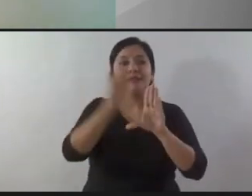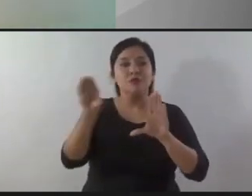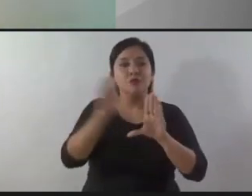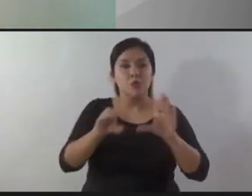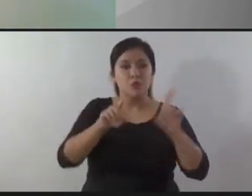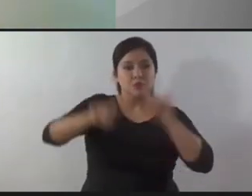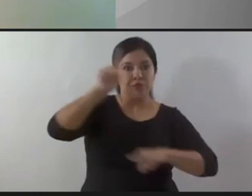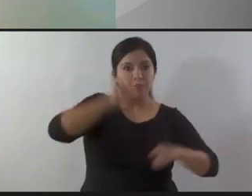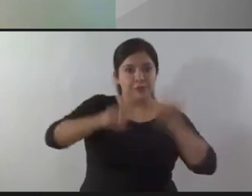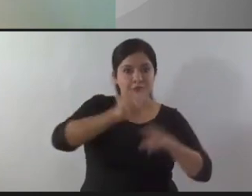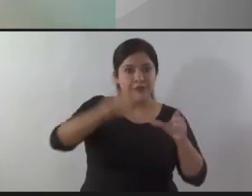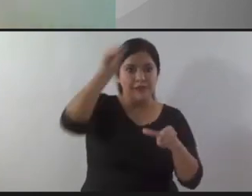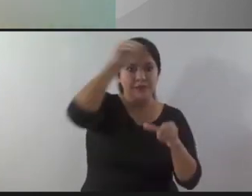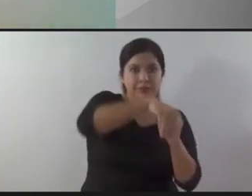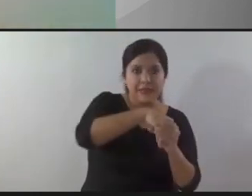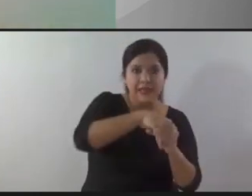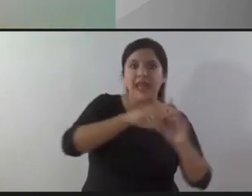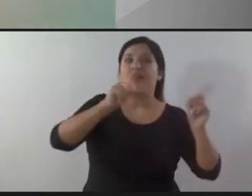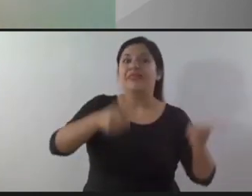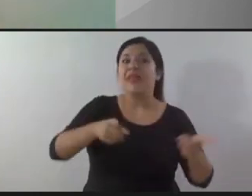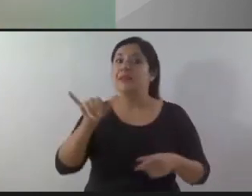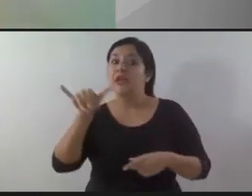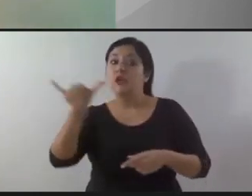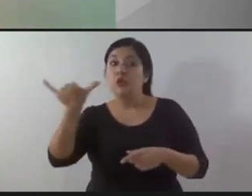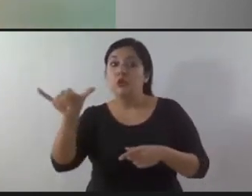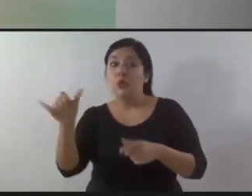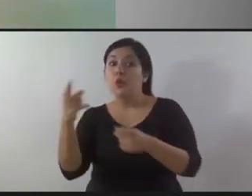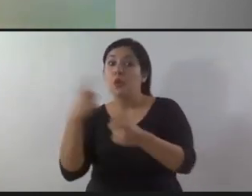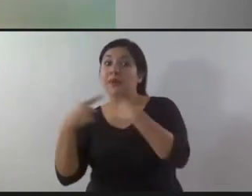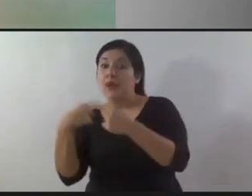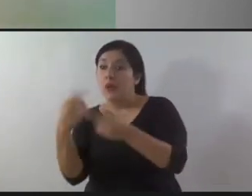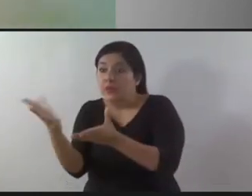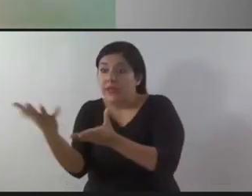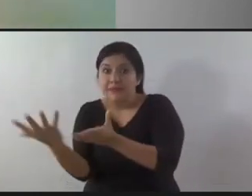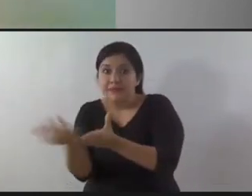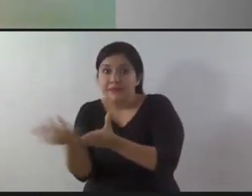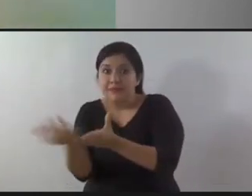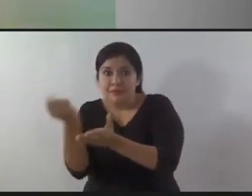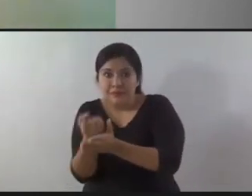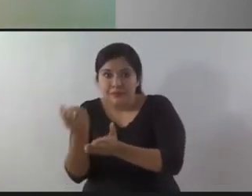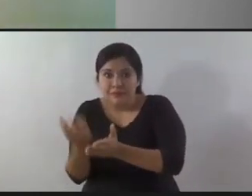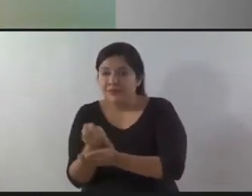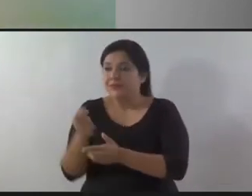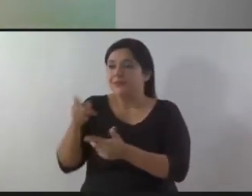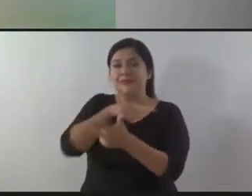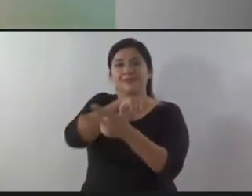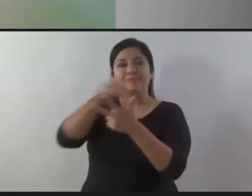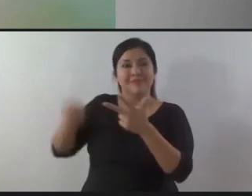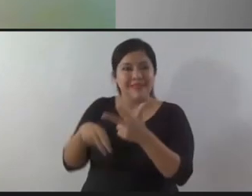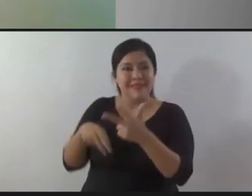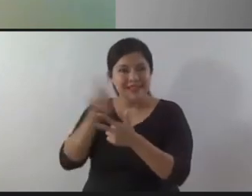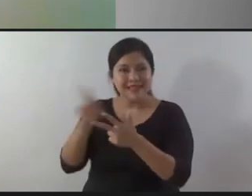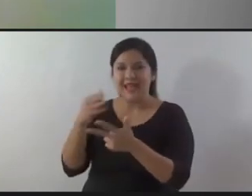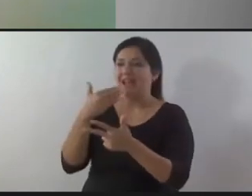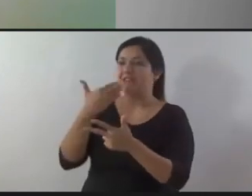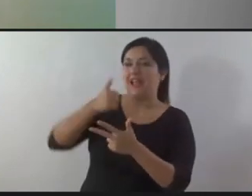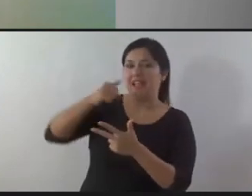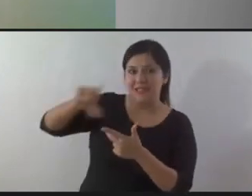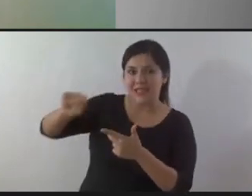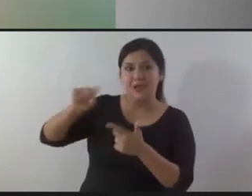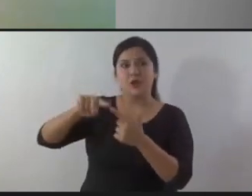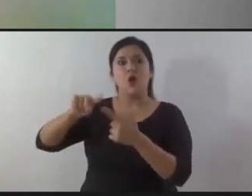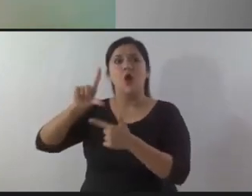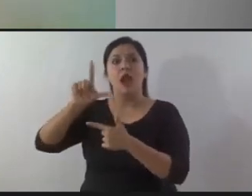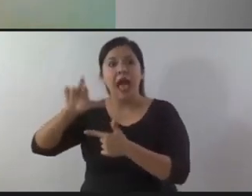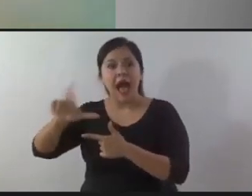la recopilación del chat de YouTube, que estuvo a cargo de Lara Goldberg, Florencia Fulana, Majo Campero y también de Francisco